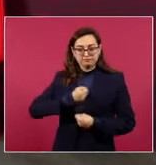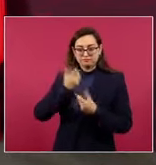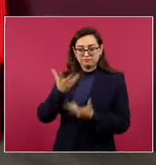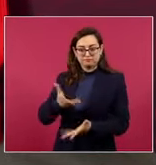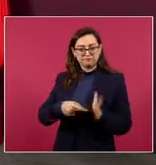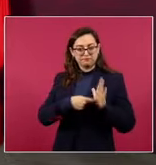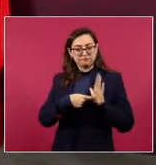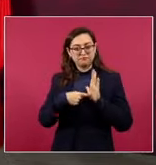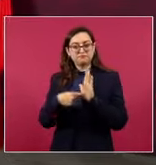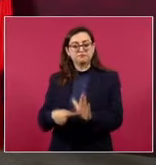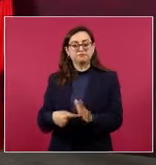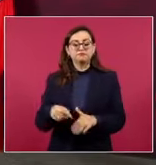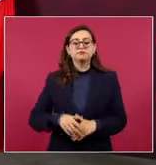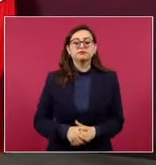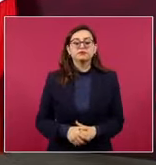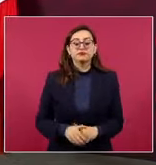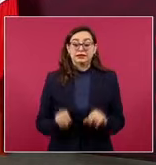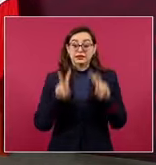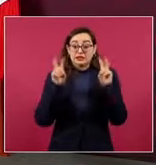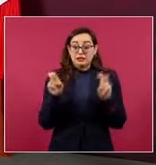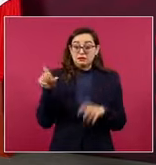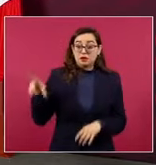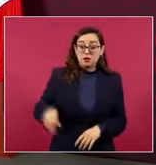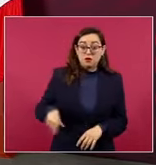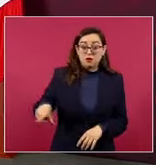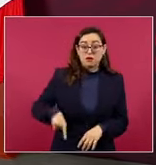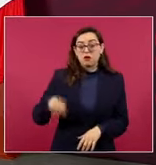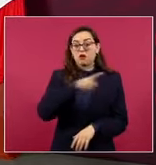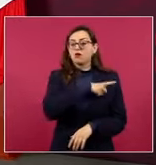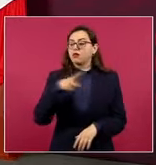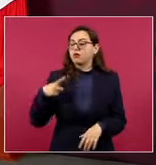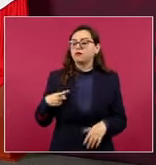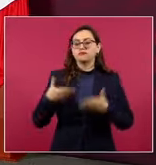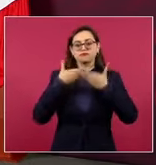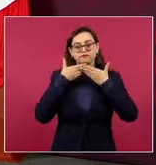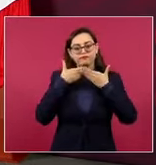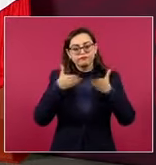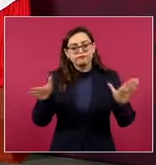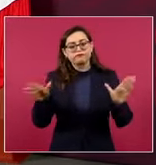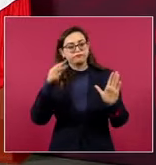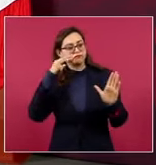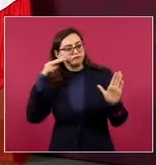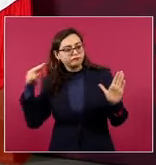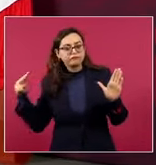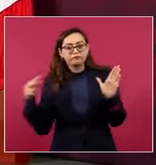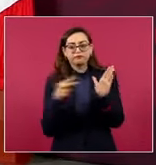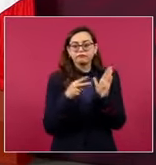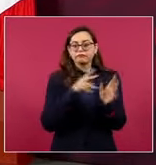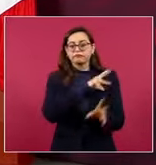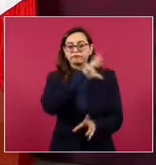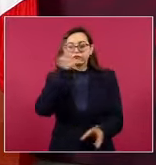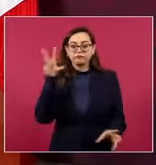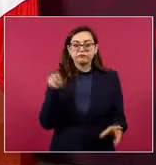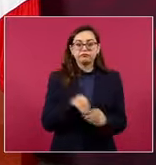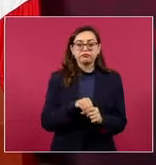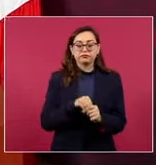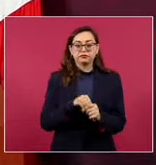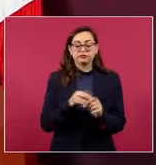La vida pública tiene que ser cada vez más pública, y una regla de oro de la democracia, y